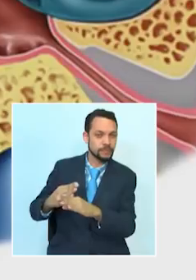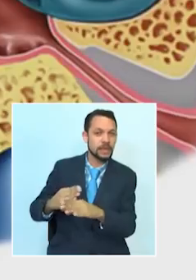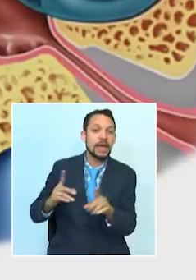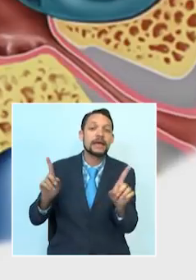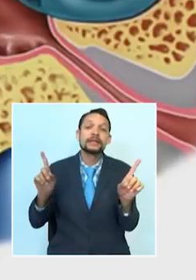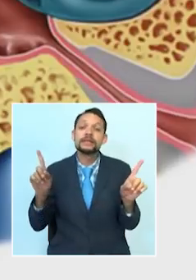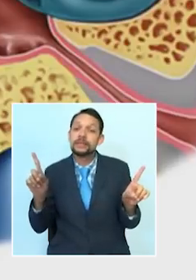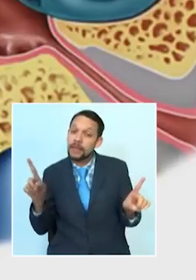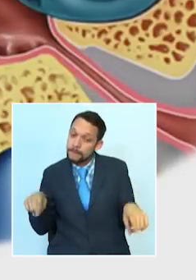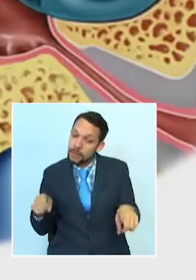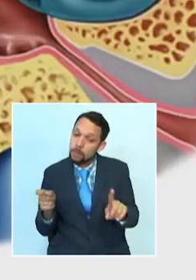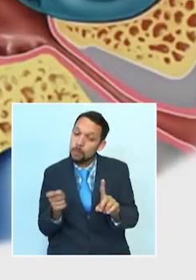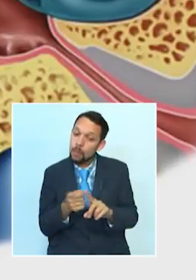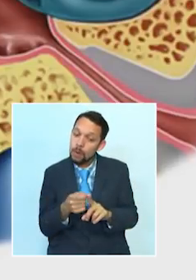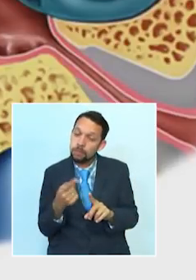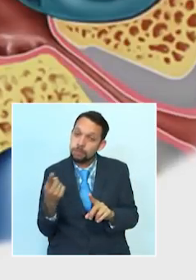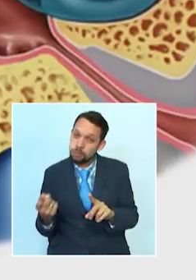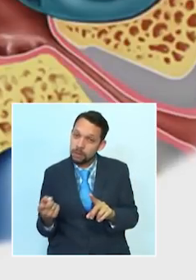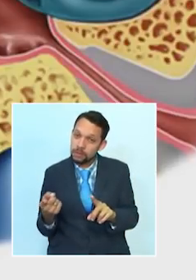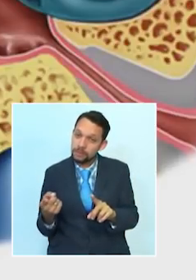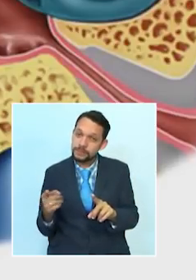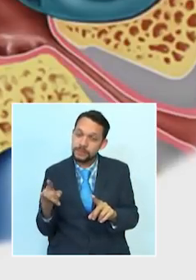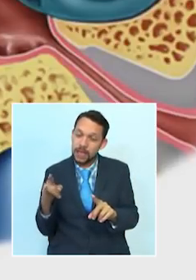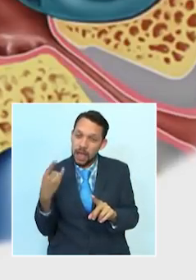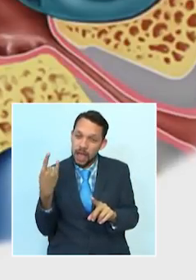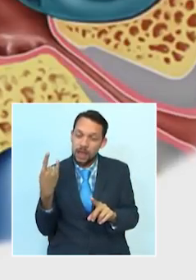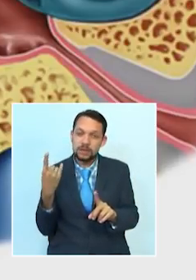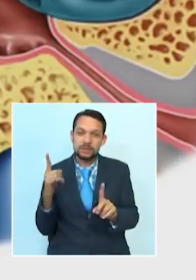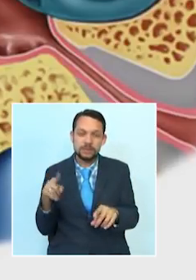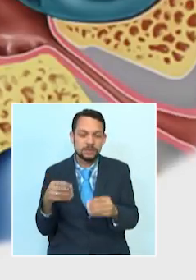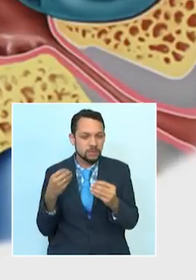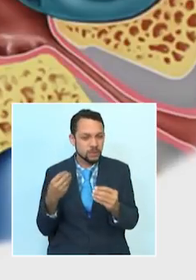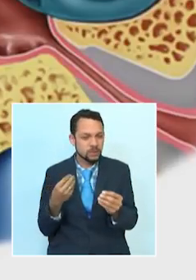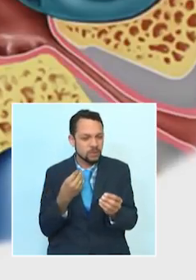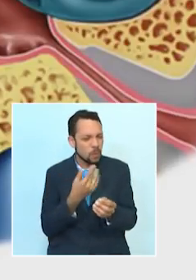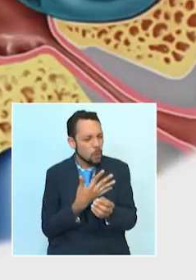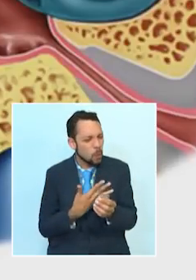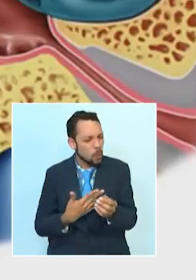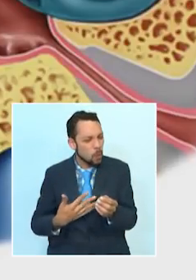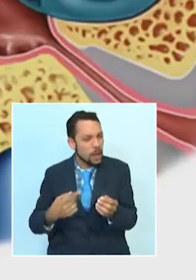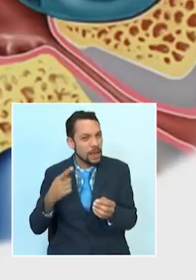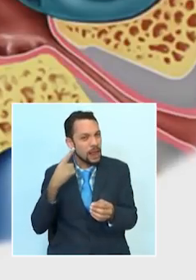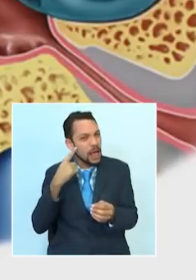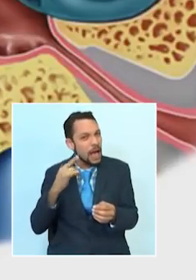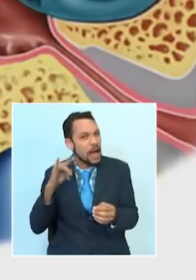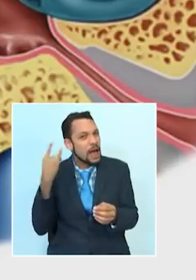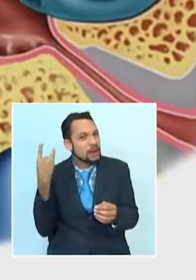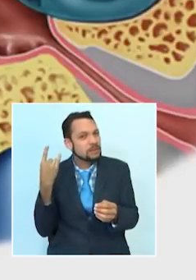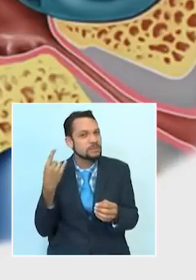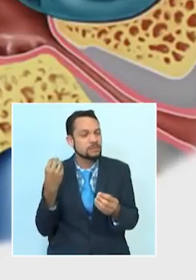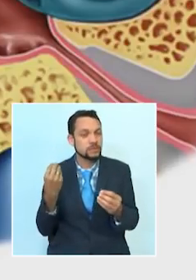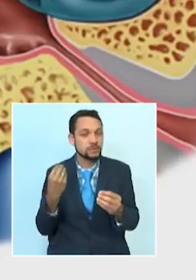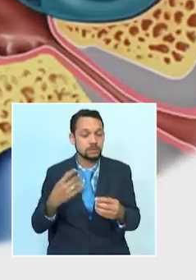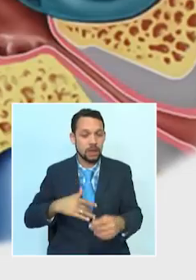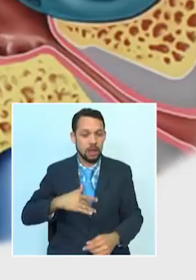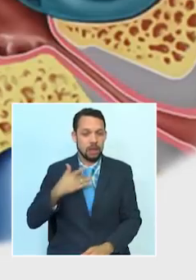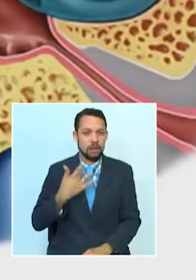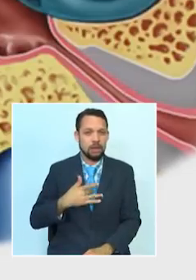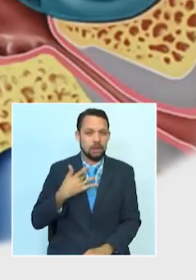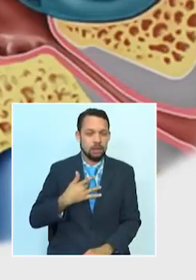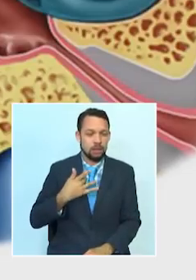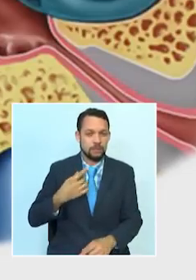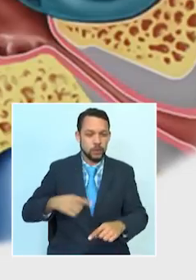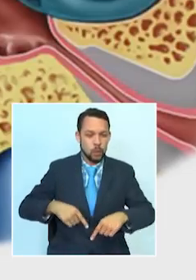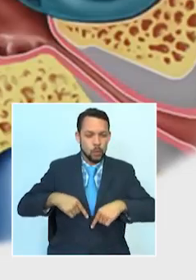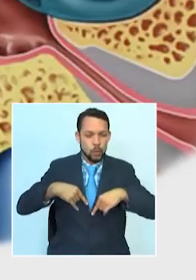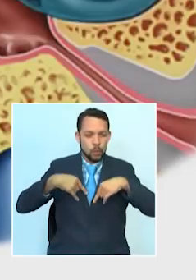encontrar que podemos tener una secreción de oído producida por un reflujo y mucha muchas veces la gente dice pero cómo así